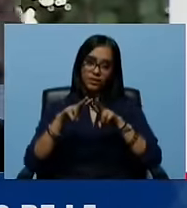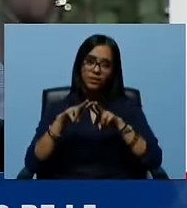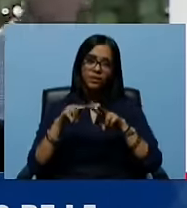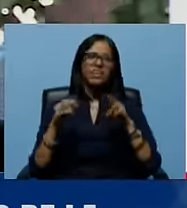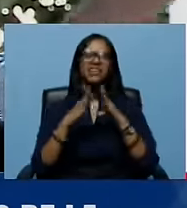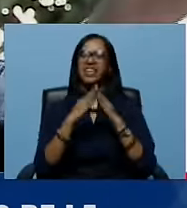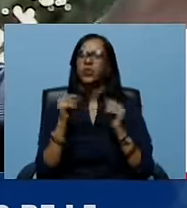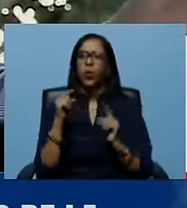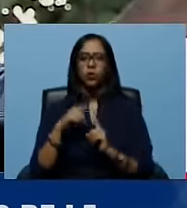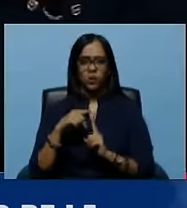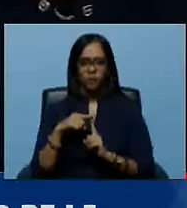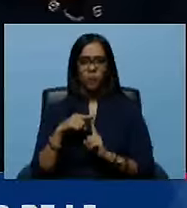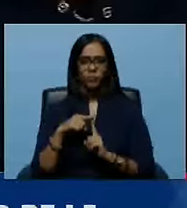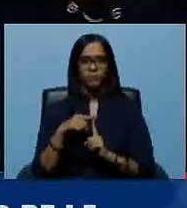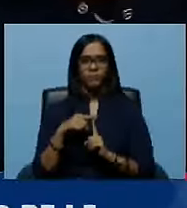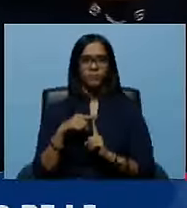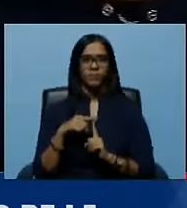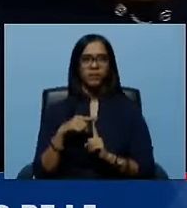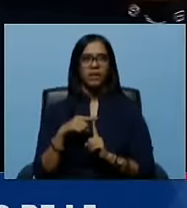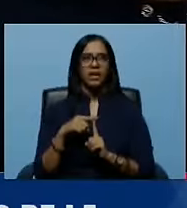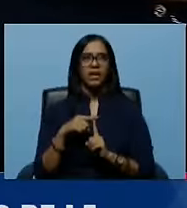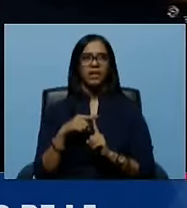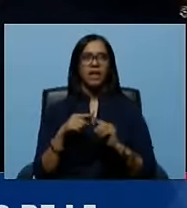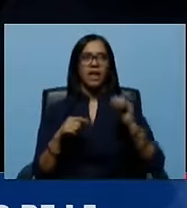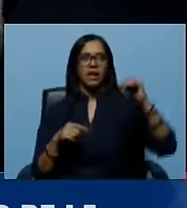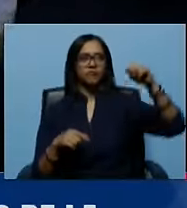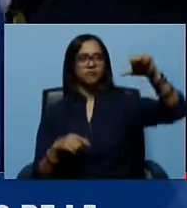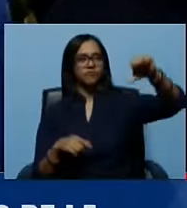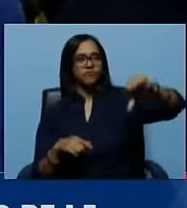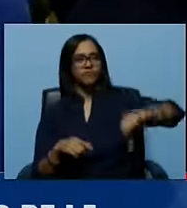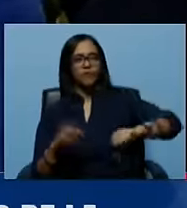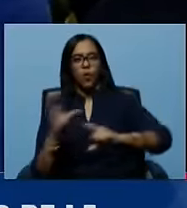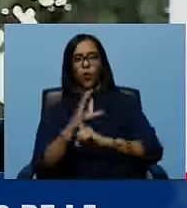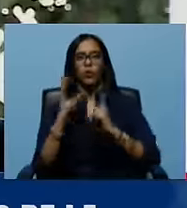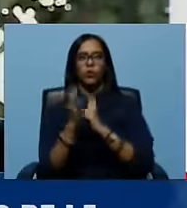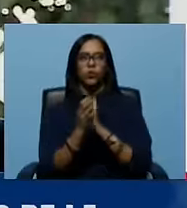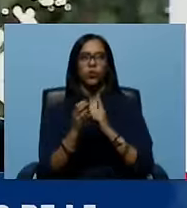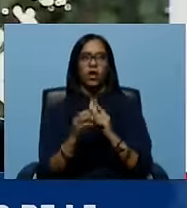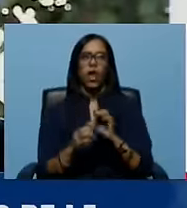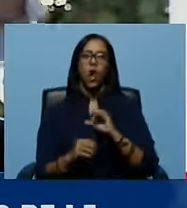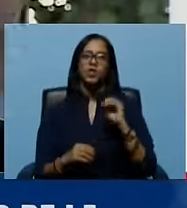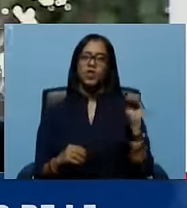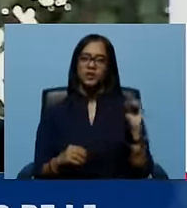todo tipo, de la decadente cultura llamada occidental.